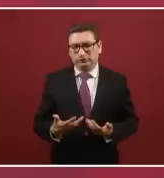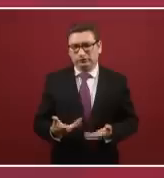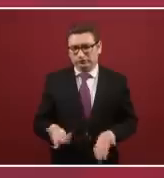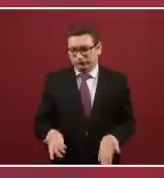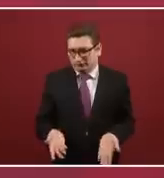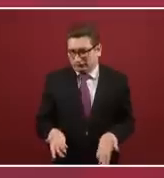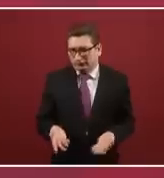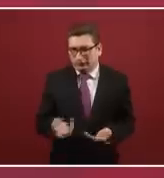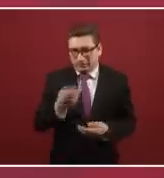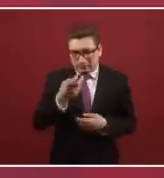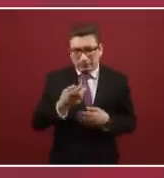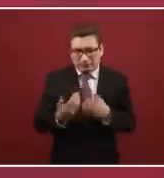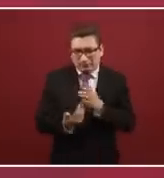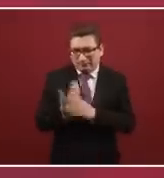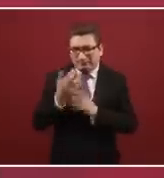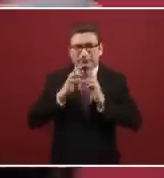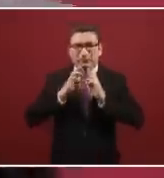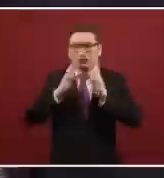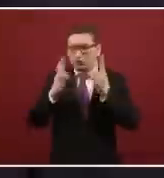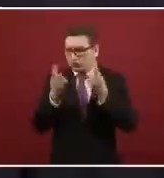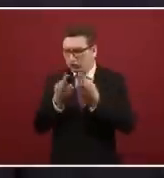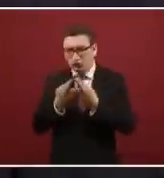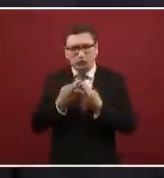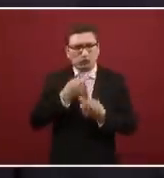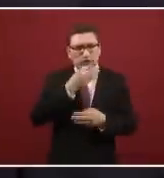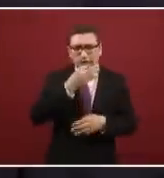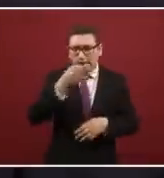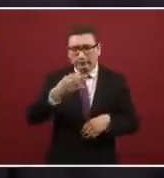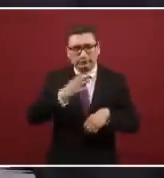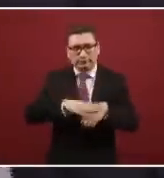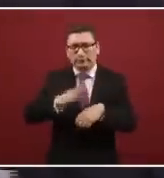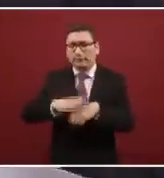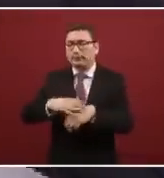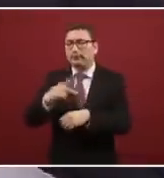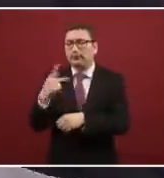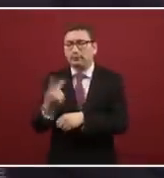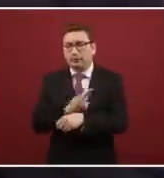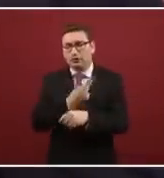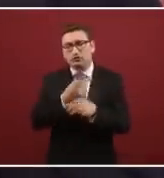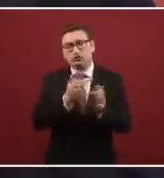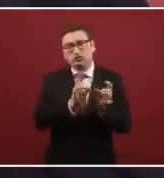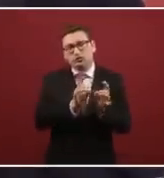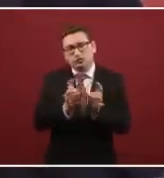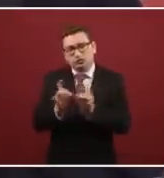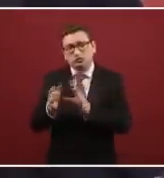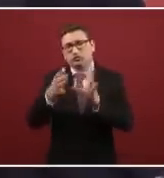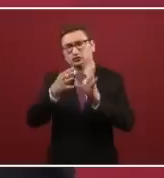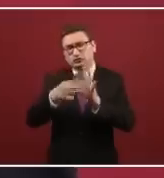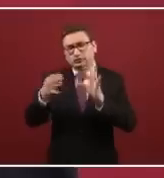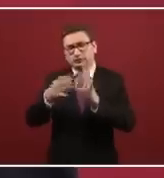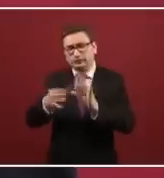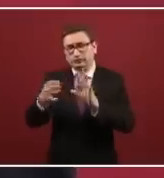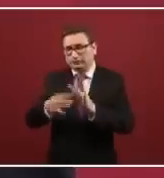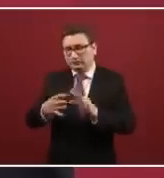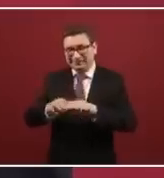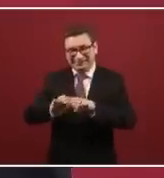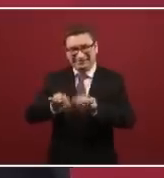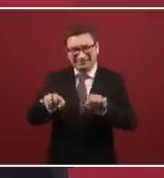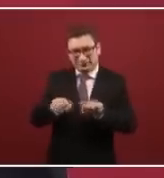se hace la reunión en la mañana y les comento, fíjense que sucedió esta situación, qué